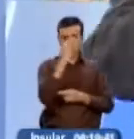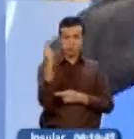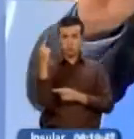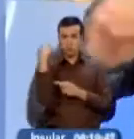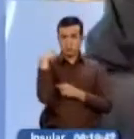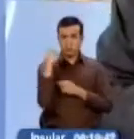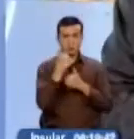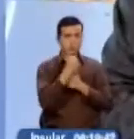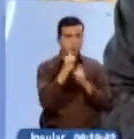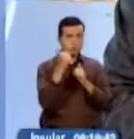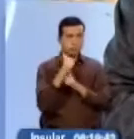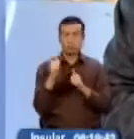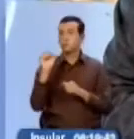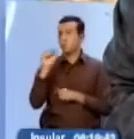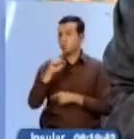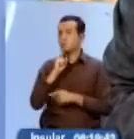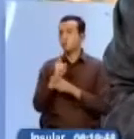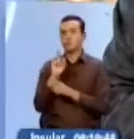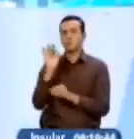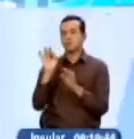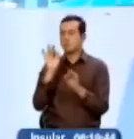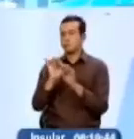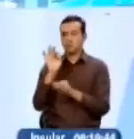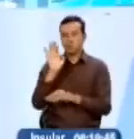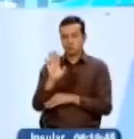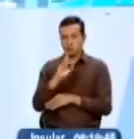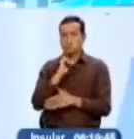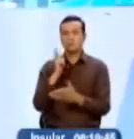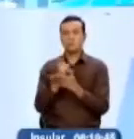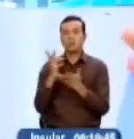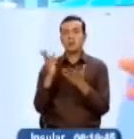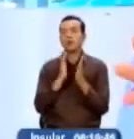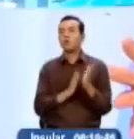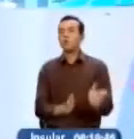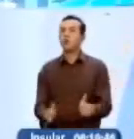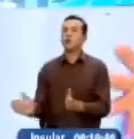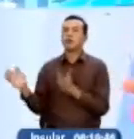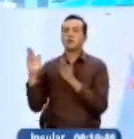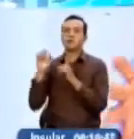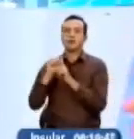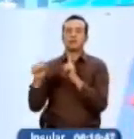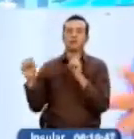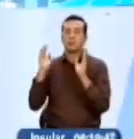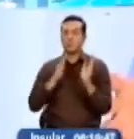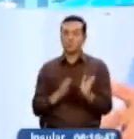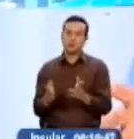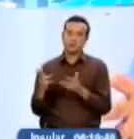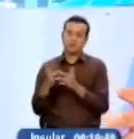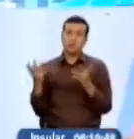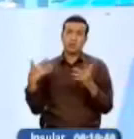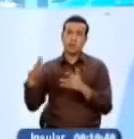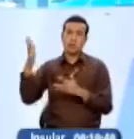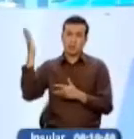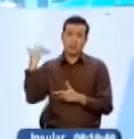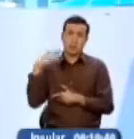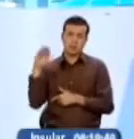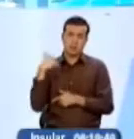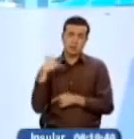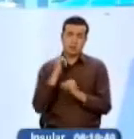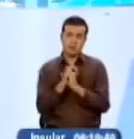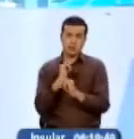competencias y autonomías sí exactamente de lo que se trata es de organizar el sistema son cosas que existían son